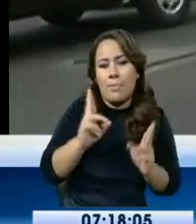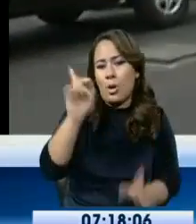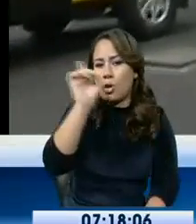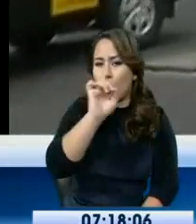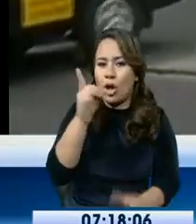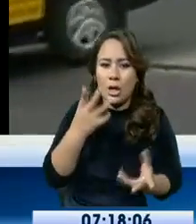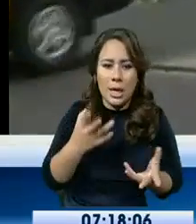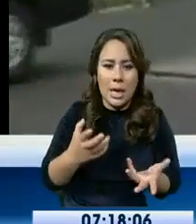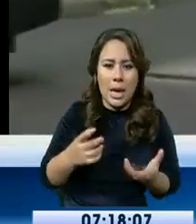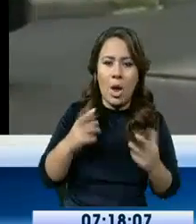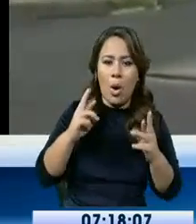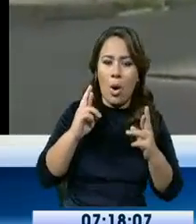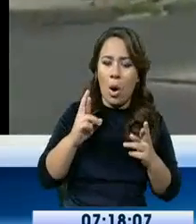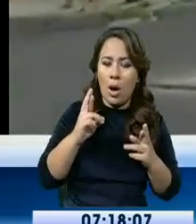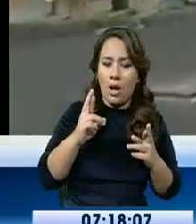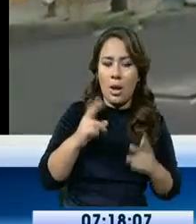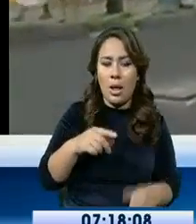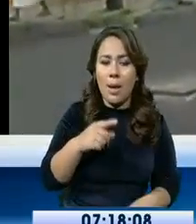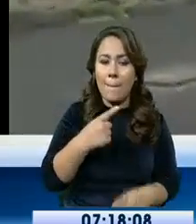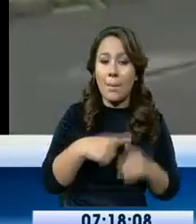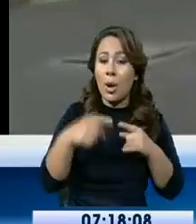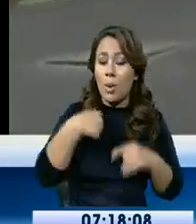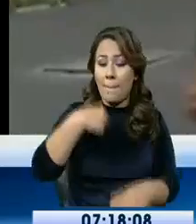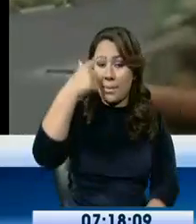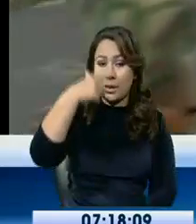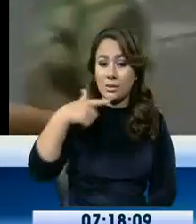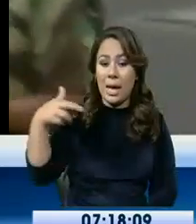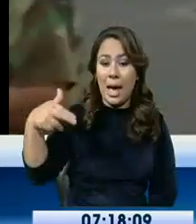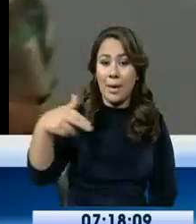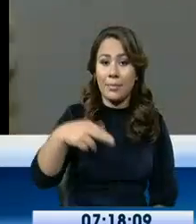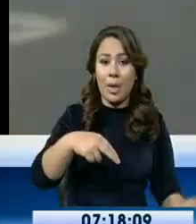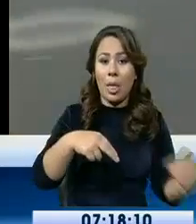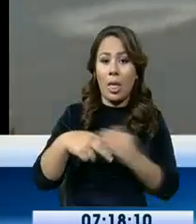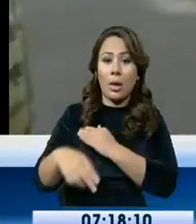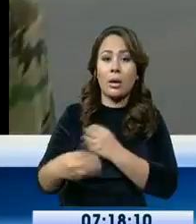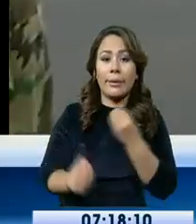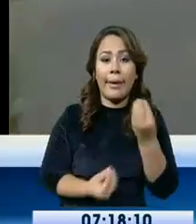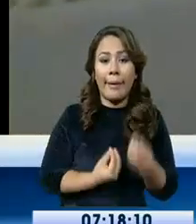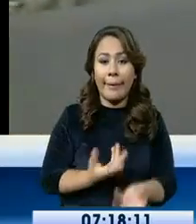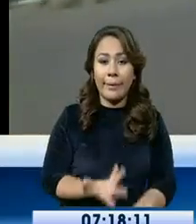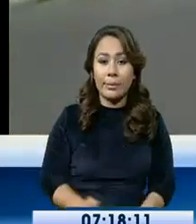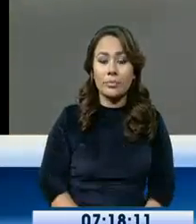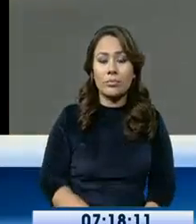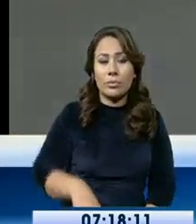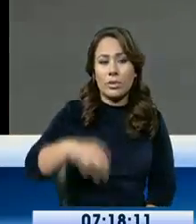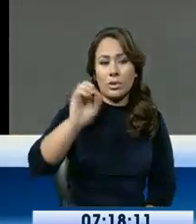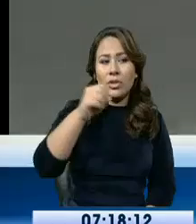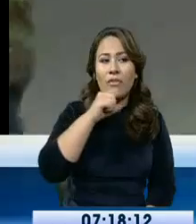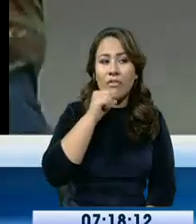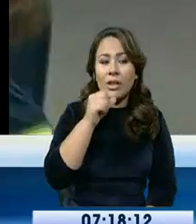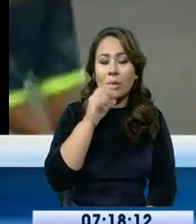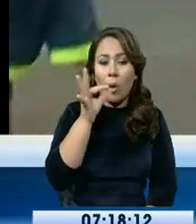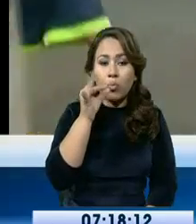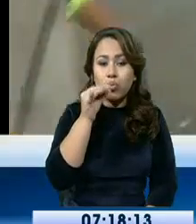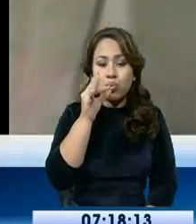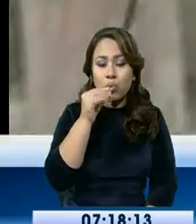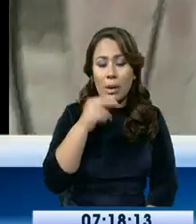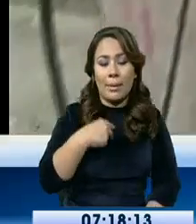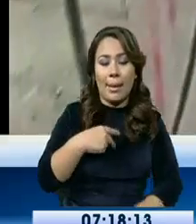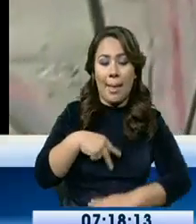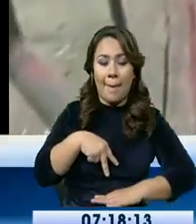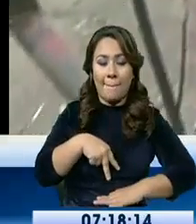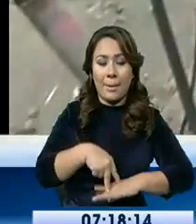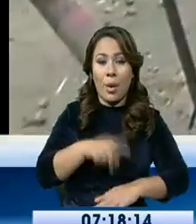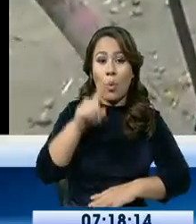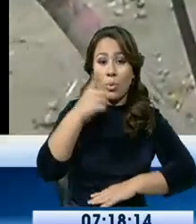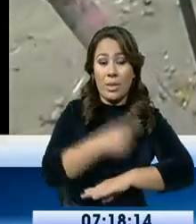alguno de estos accidentes. Así es, claro. Aquí hace falta algo, una señal de tránsito, porque mire, hubo este accidente